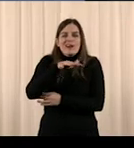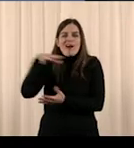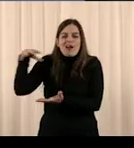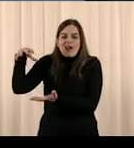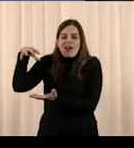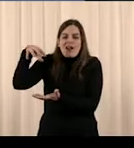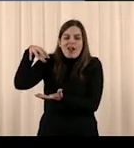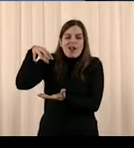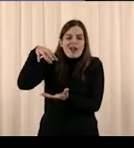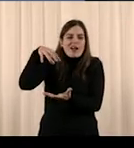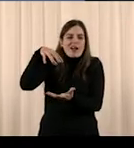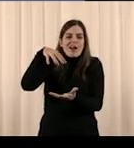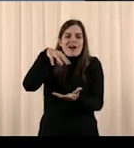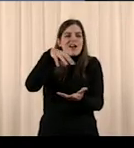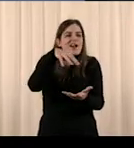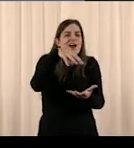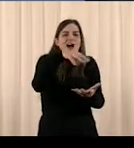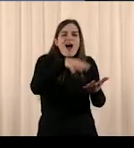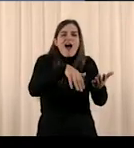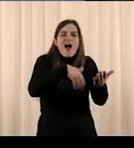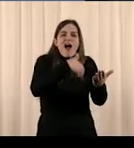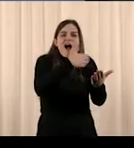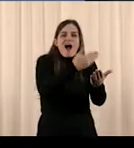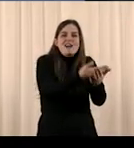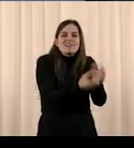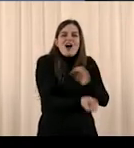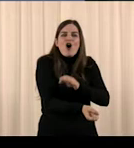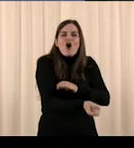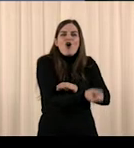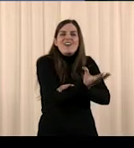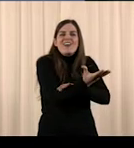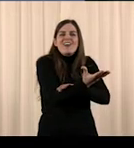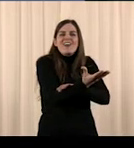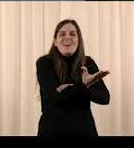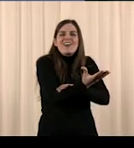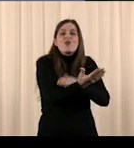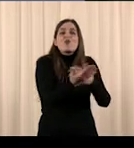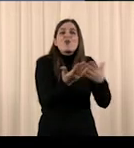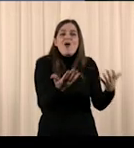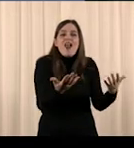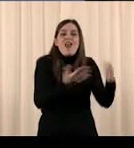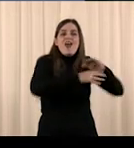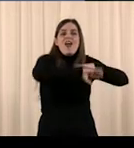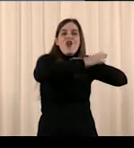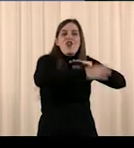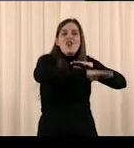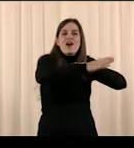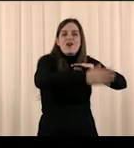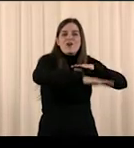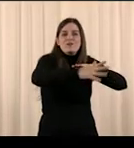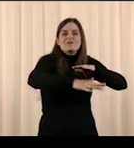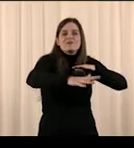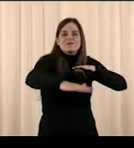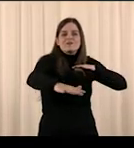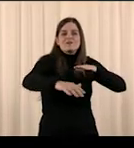reunirse una vez más that source, con la fuente de la que proceden, el océano.